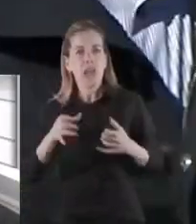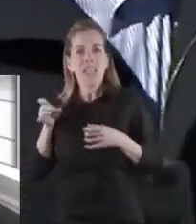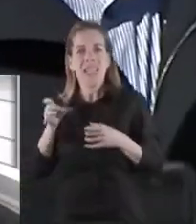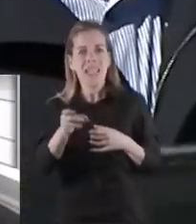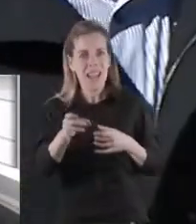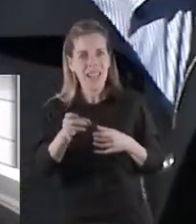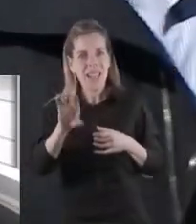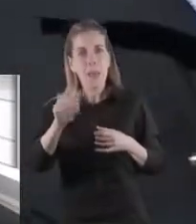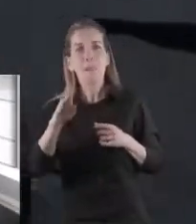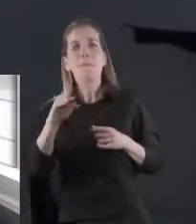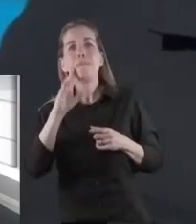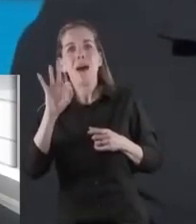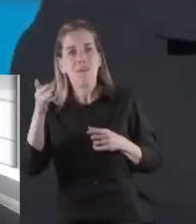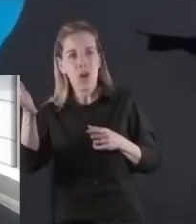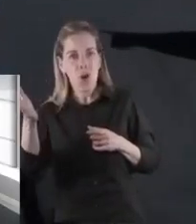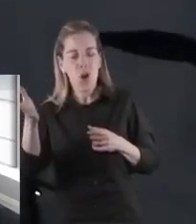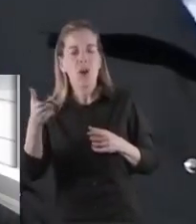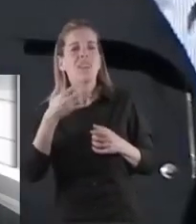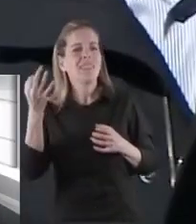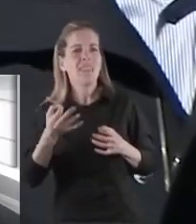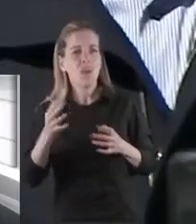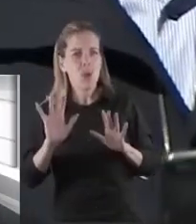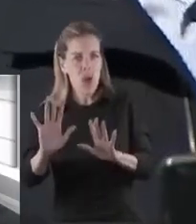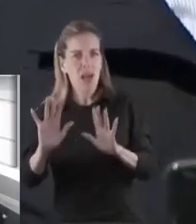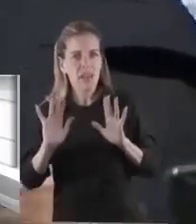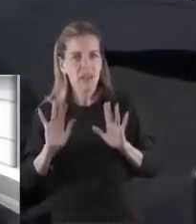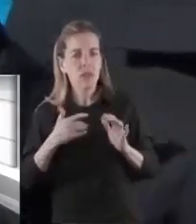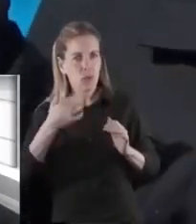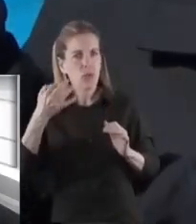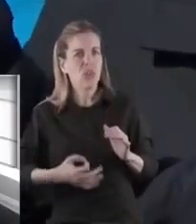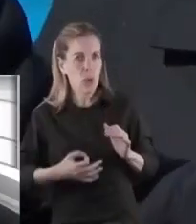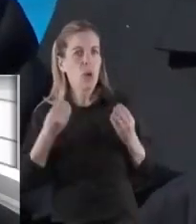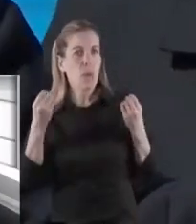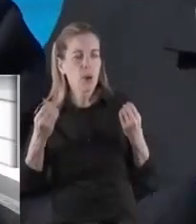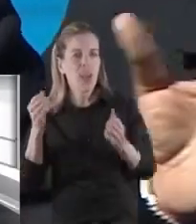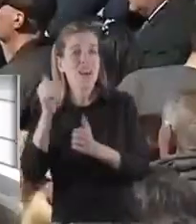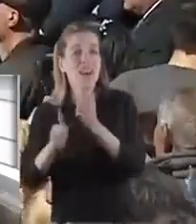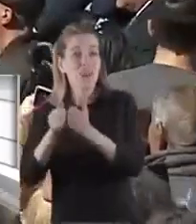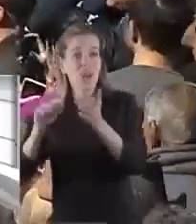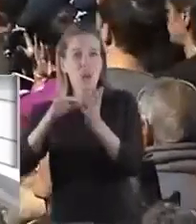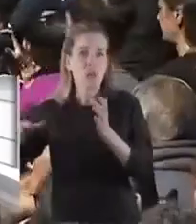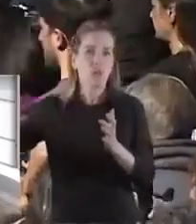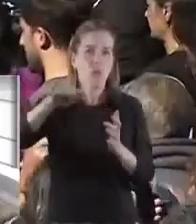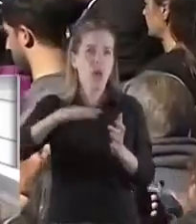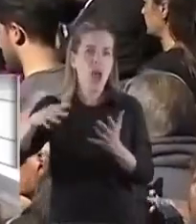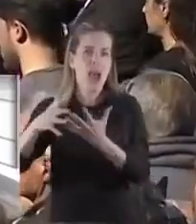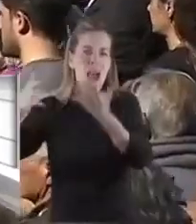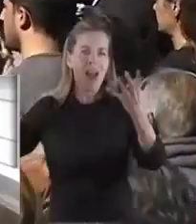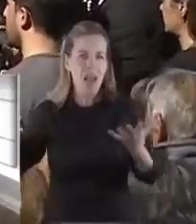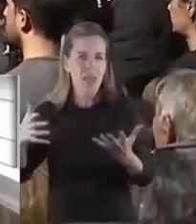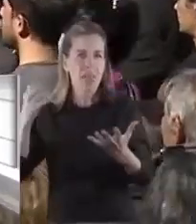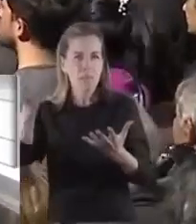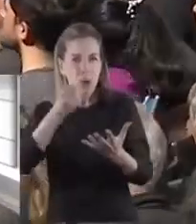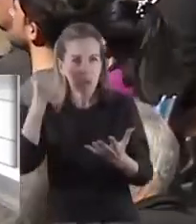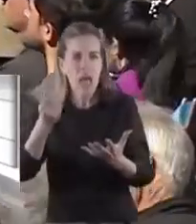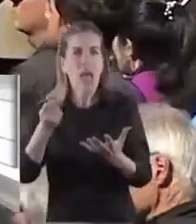pablo que se siente y estoy seguro porque rosario que es una ciudad muy importante rica en su historia